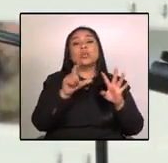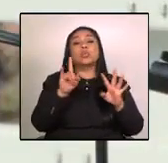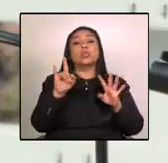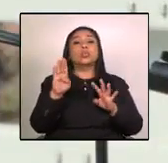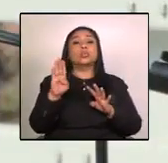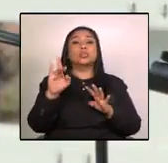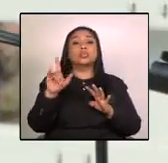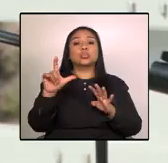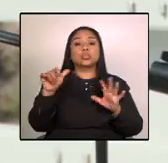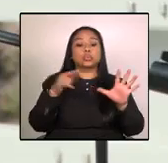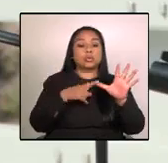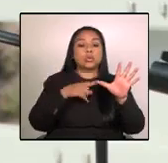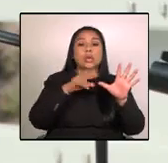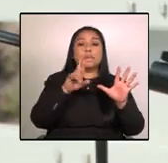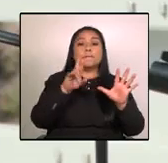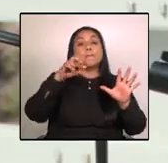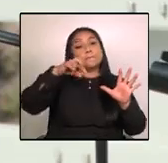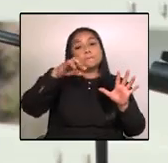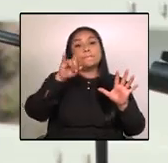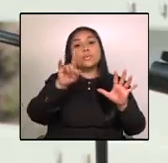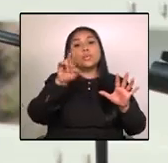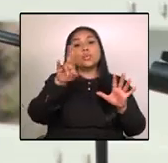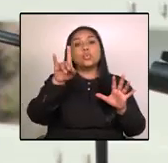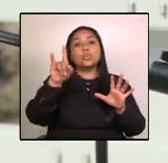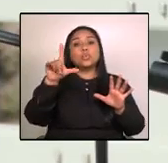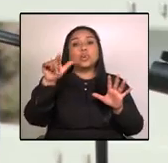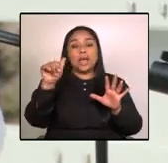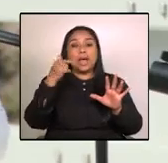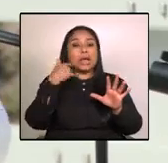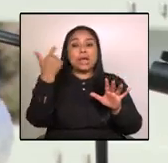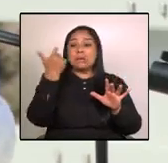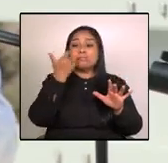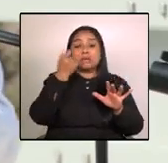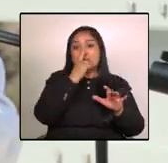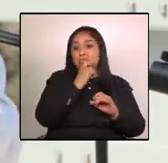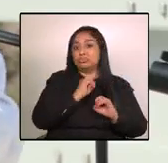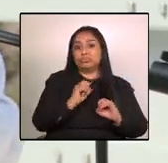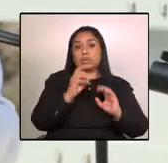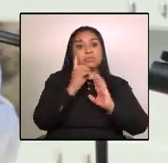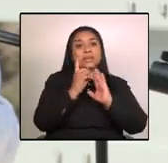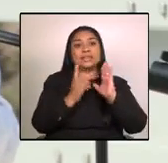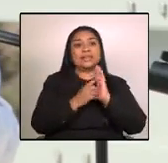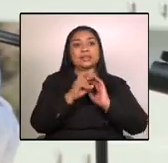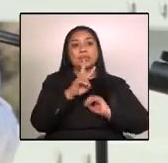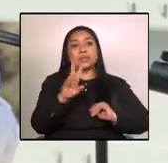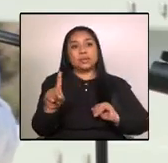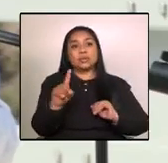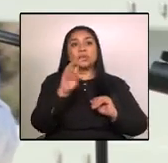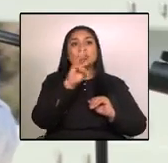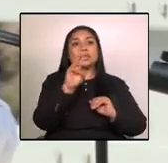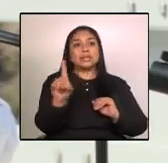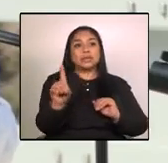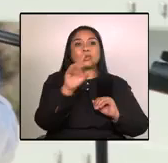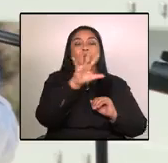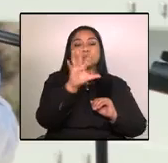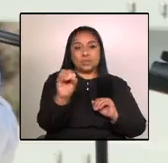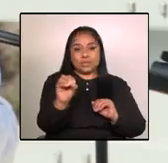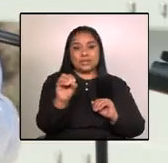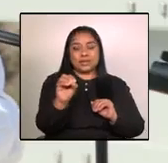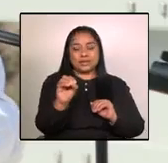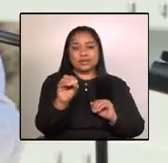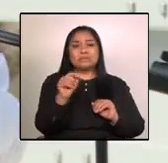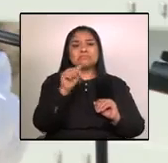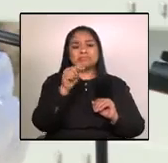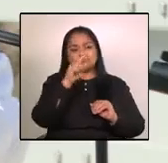Purulá. Estos proyectos quedaron desfinanciados por ser de los decretos 21, 31 y 50. Pero